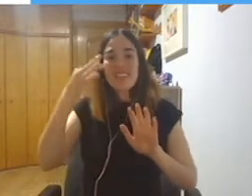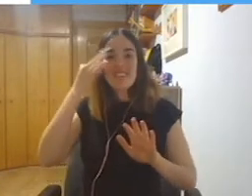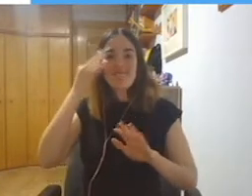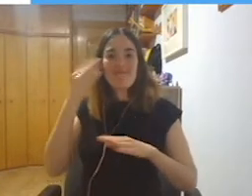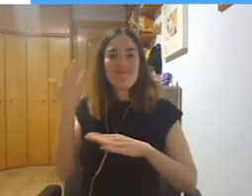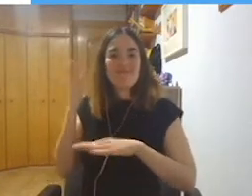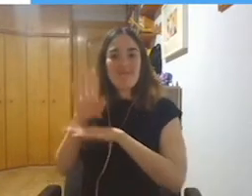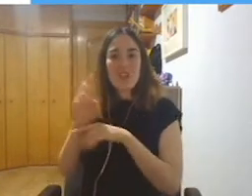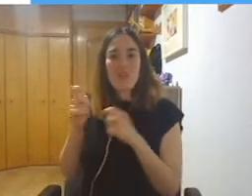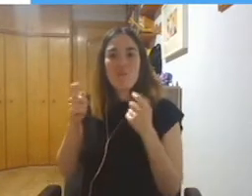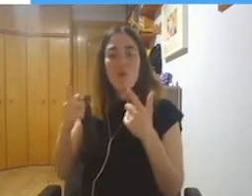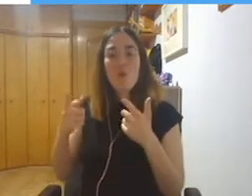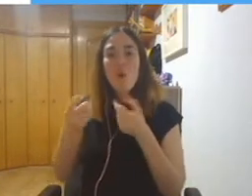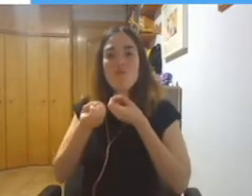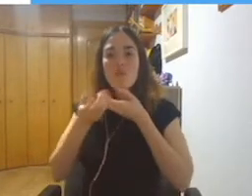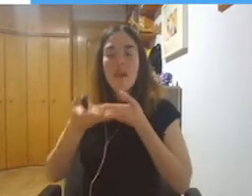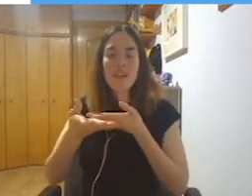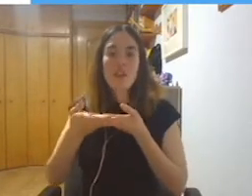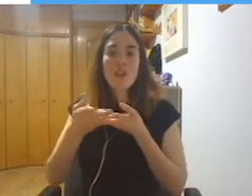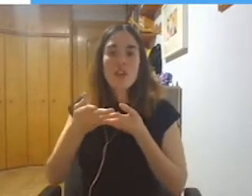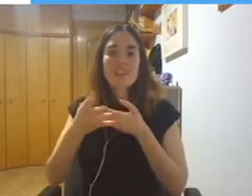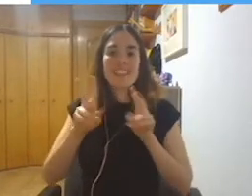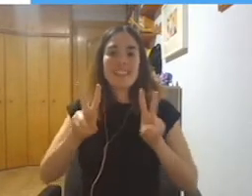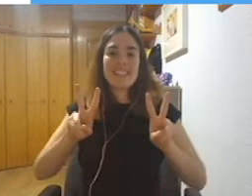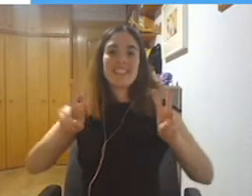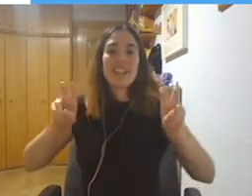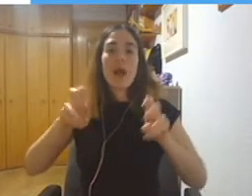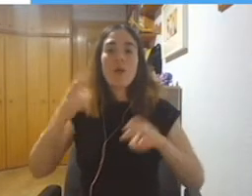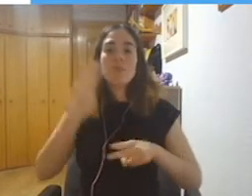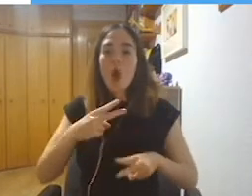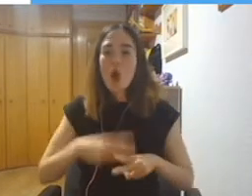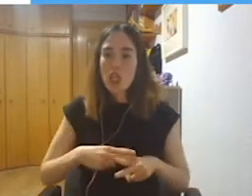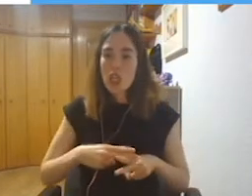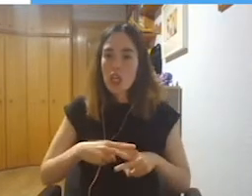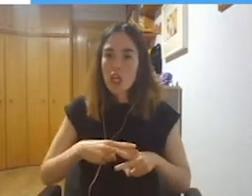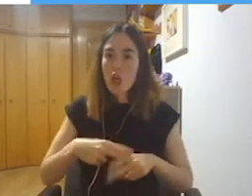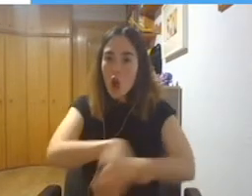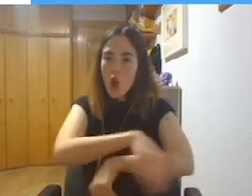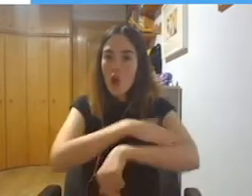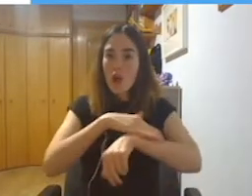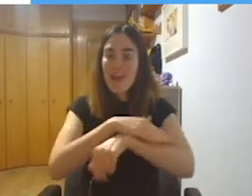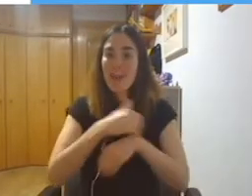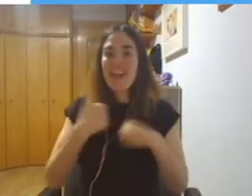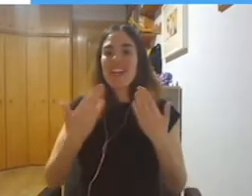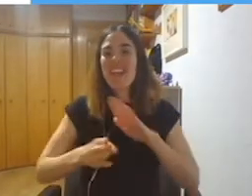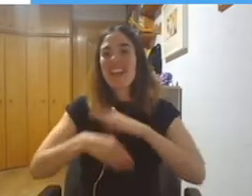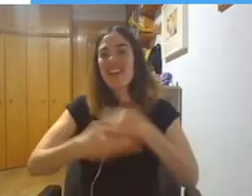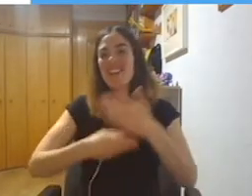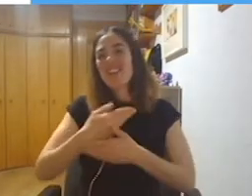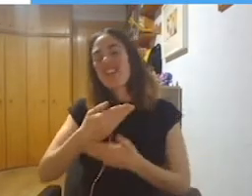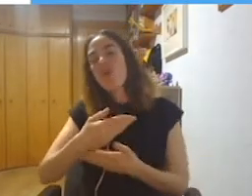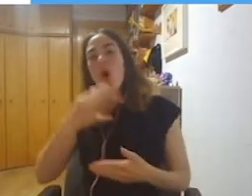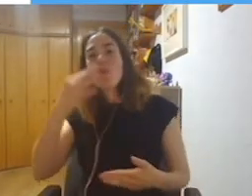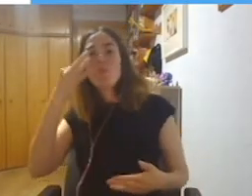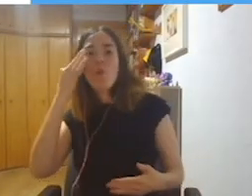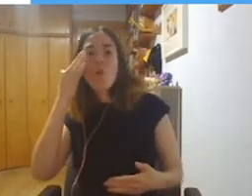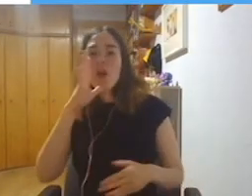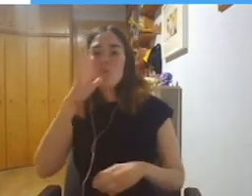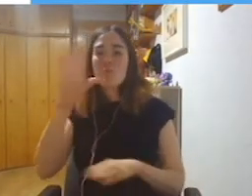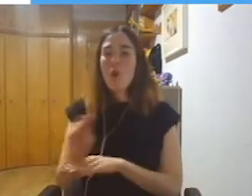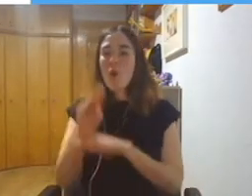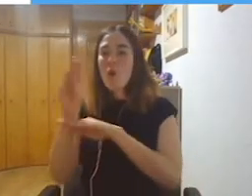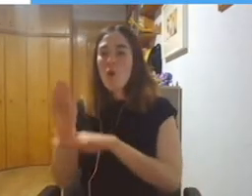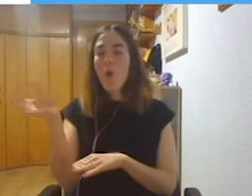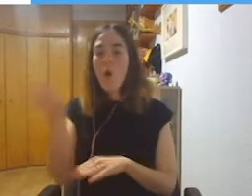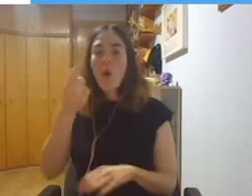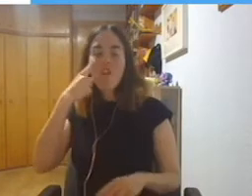femenina en información, sobre todo política y gubernamental. Y el estereotipo que se mantiene es el de la mujer asociada a los cuidados